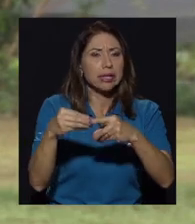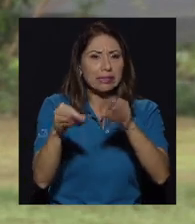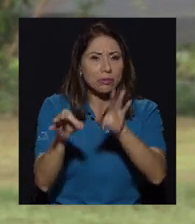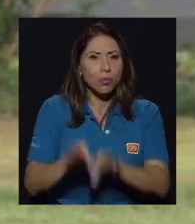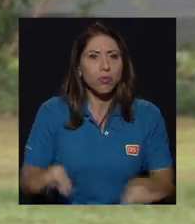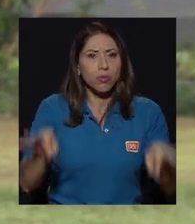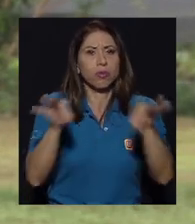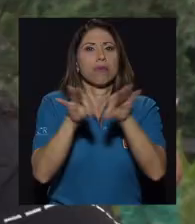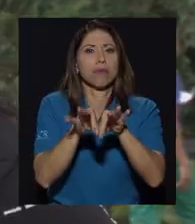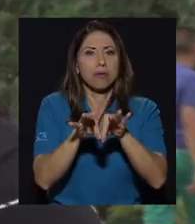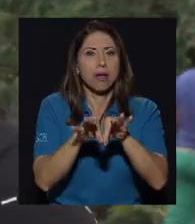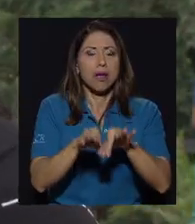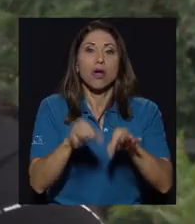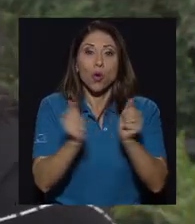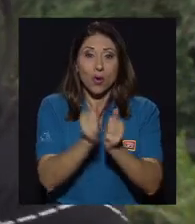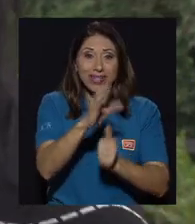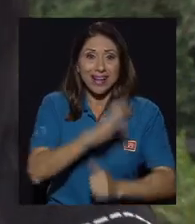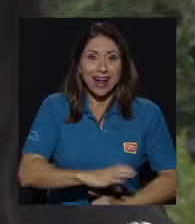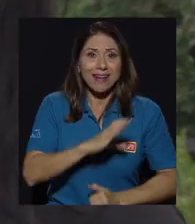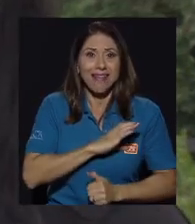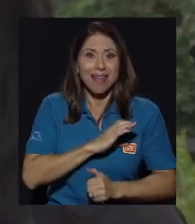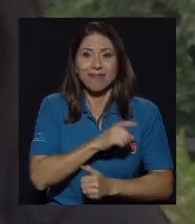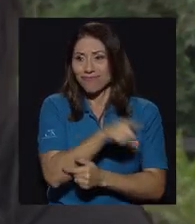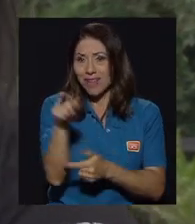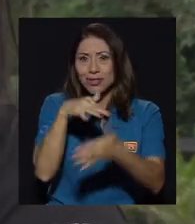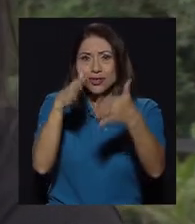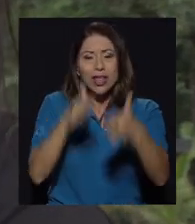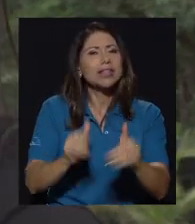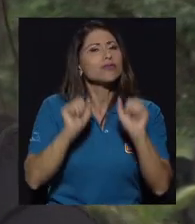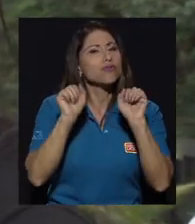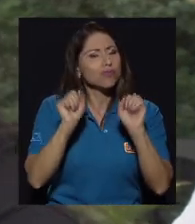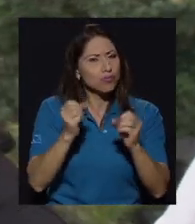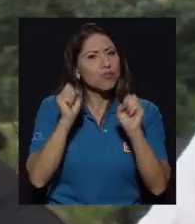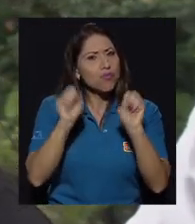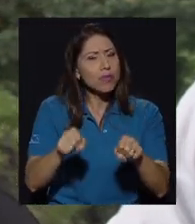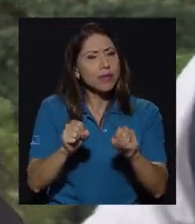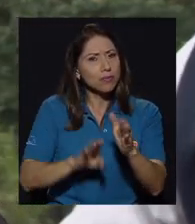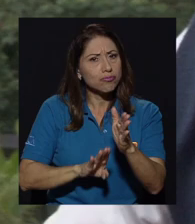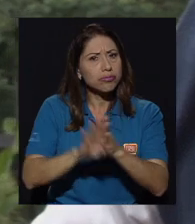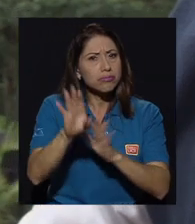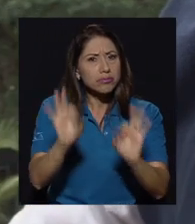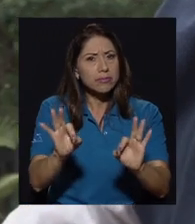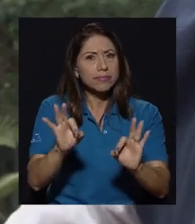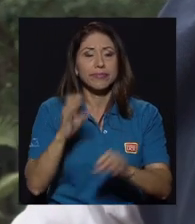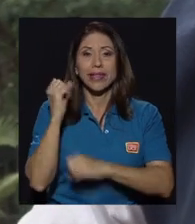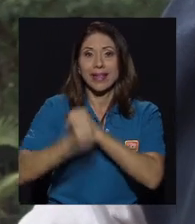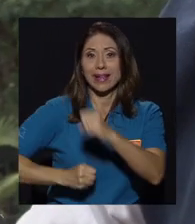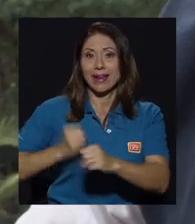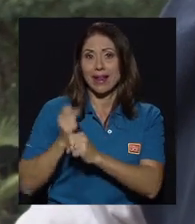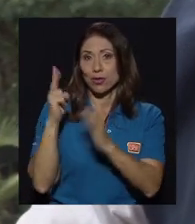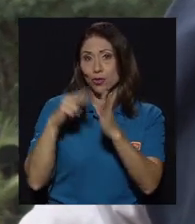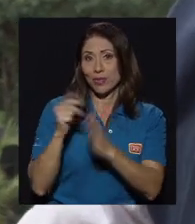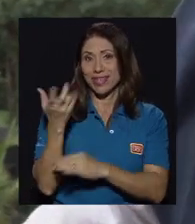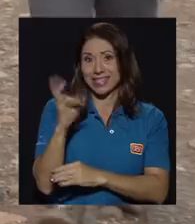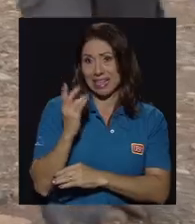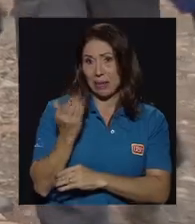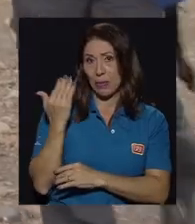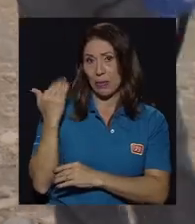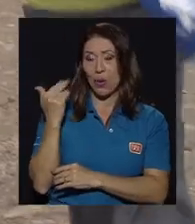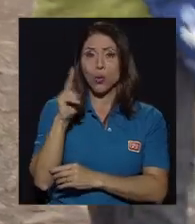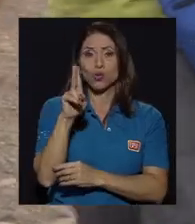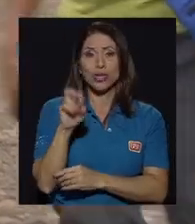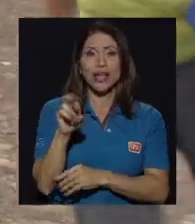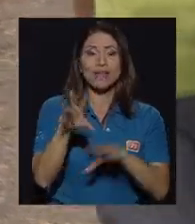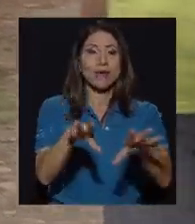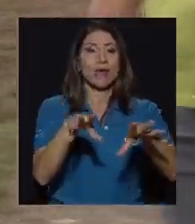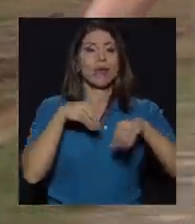es primordial. Entonces, con esa calidad, yo creo que los estudiantes mucho van a salir adelante. En el año 2017, la